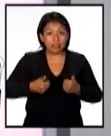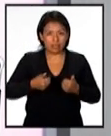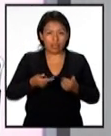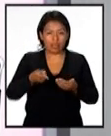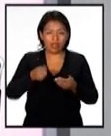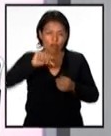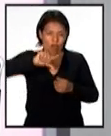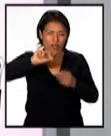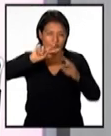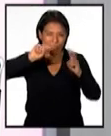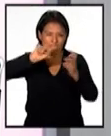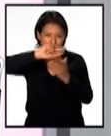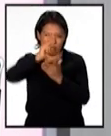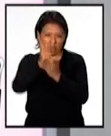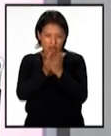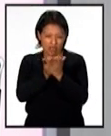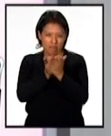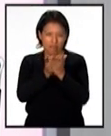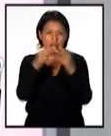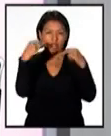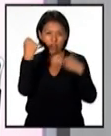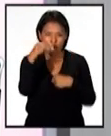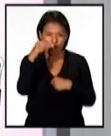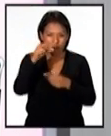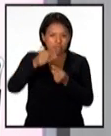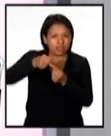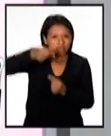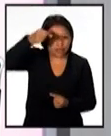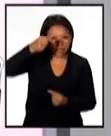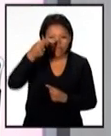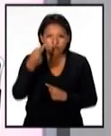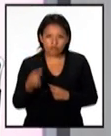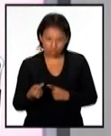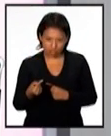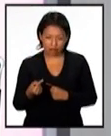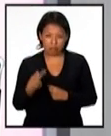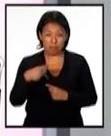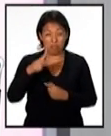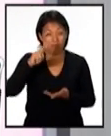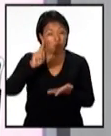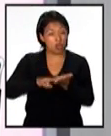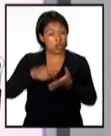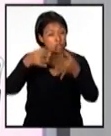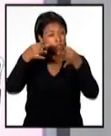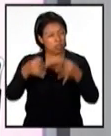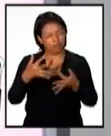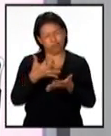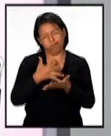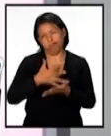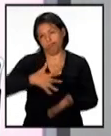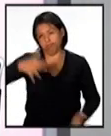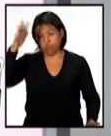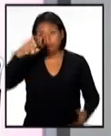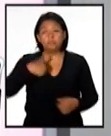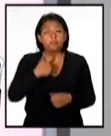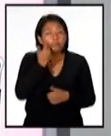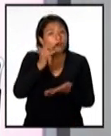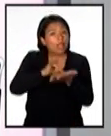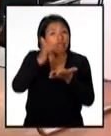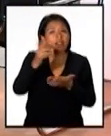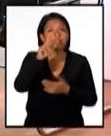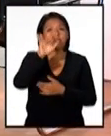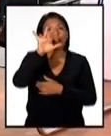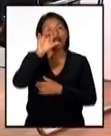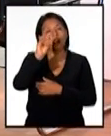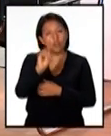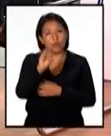este programa que hemos llamado de talla baja pero de enorme dignidad. Yo quiero agradecer mucho a Ricardo Bucio